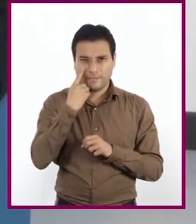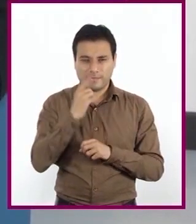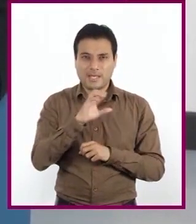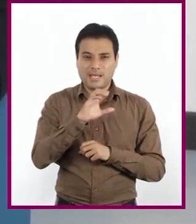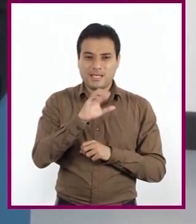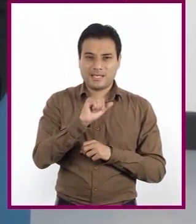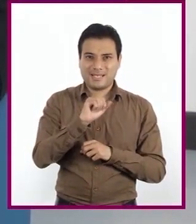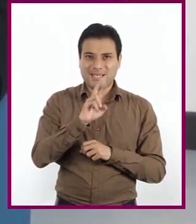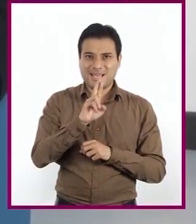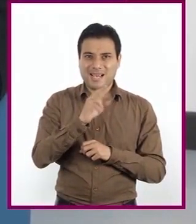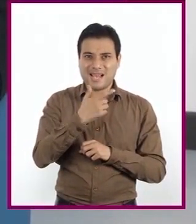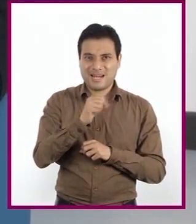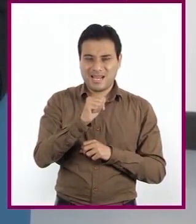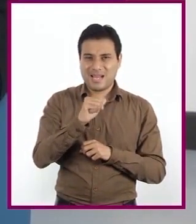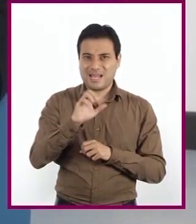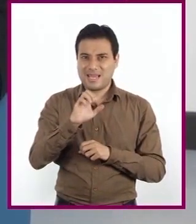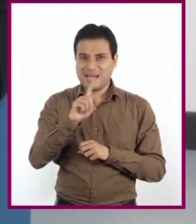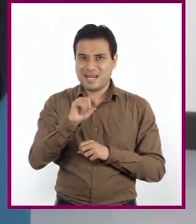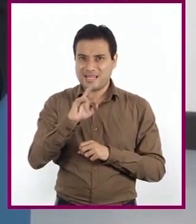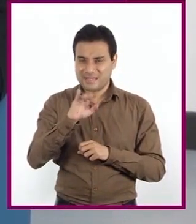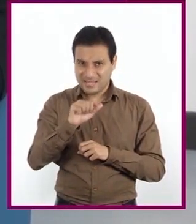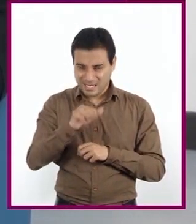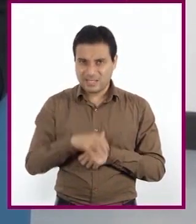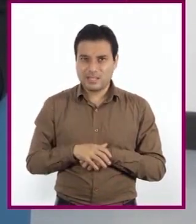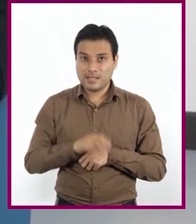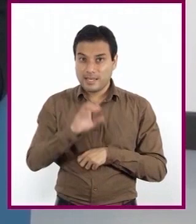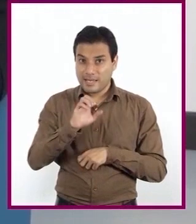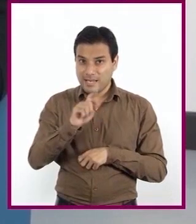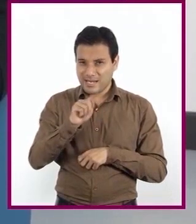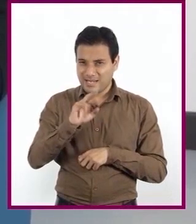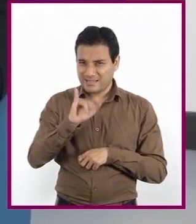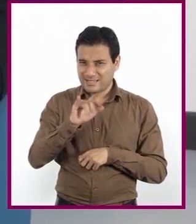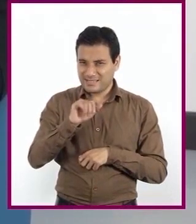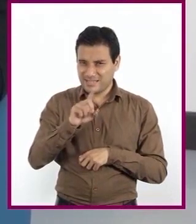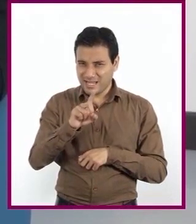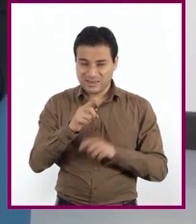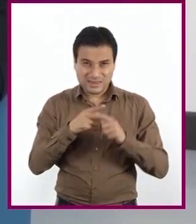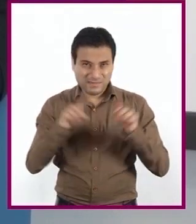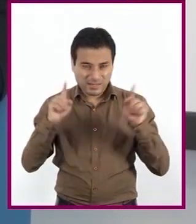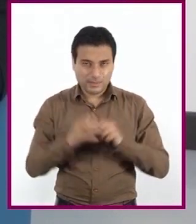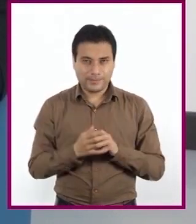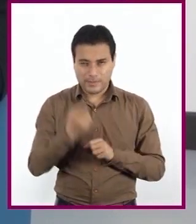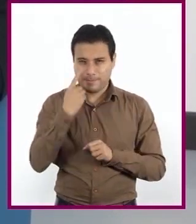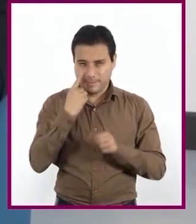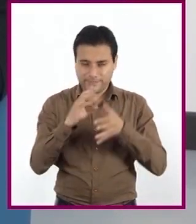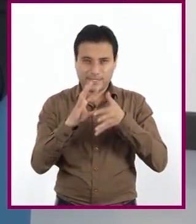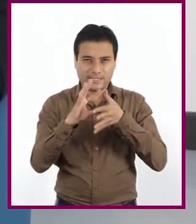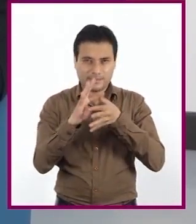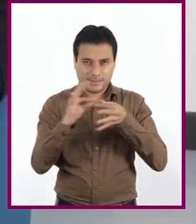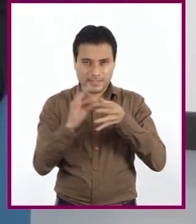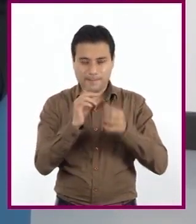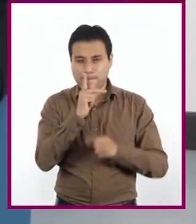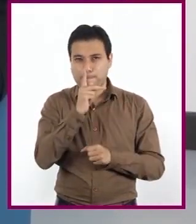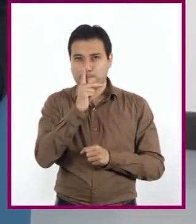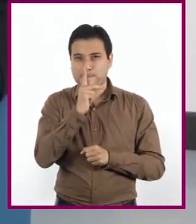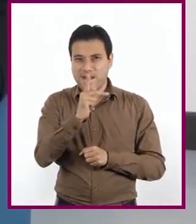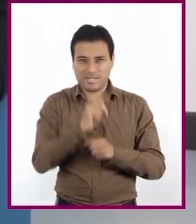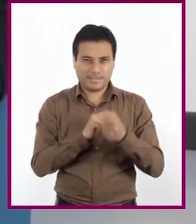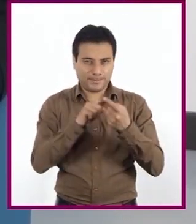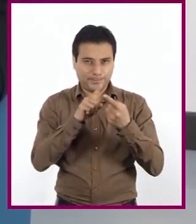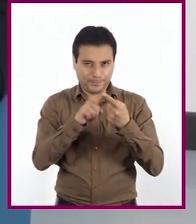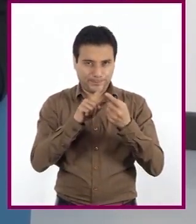que electricidad o electroestática? No. Vamos a definir estos tres conceptos para poder enfocarnos en las